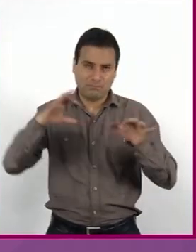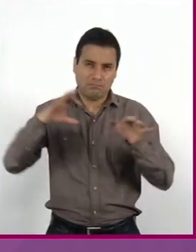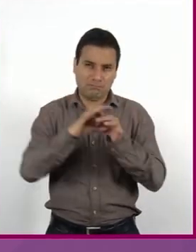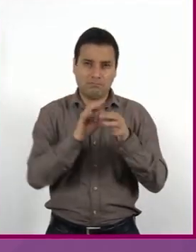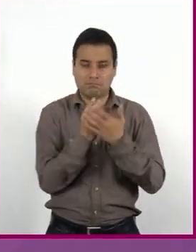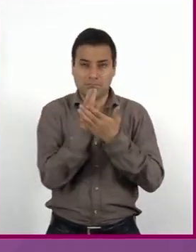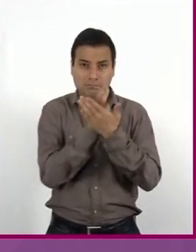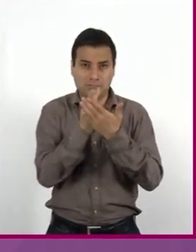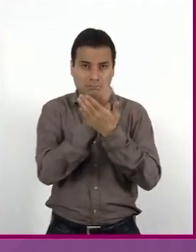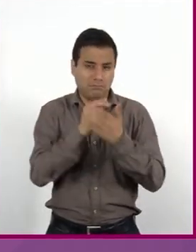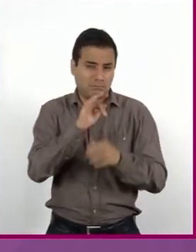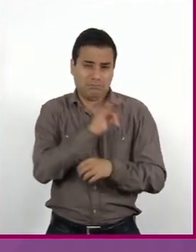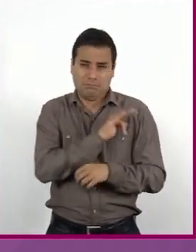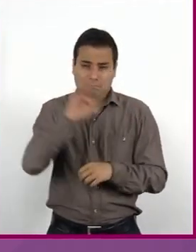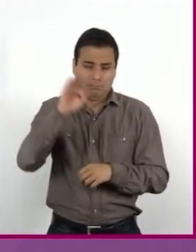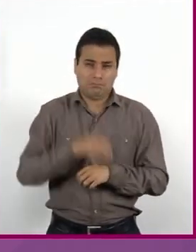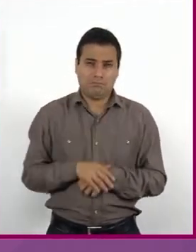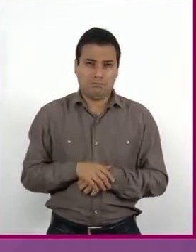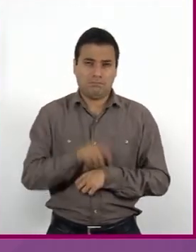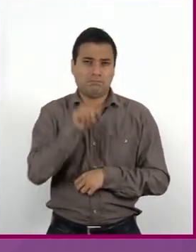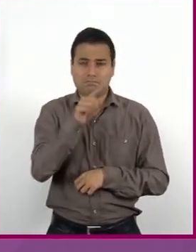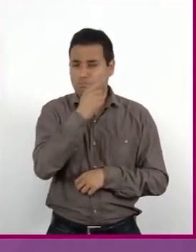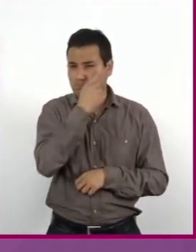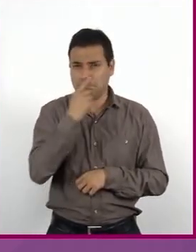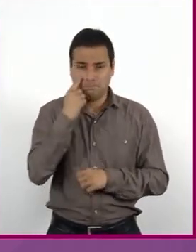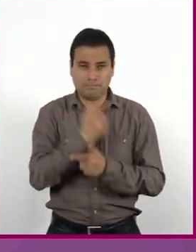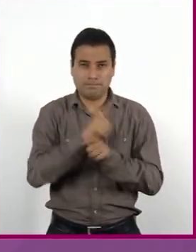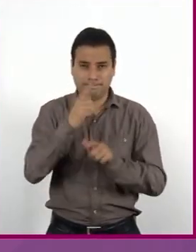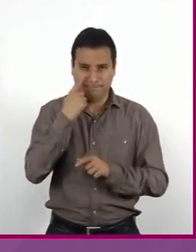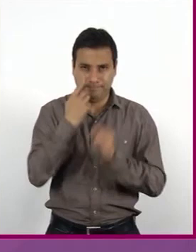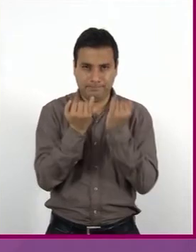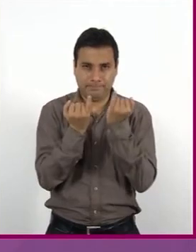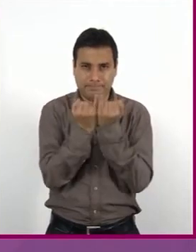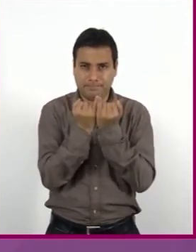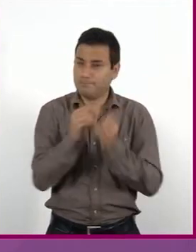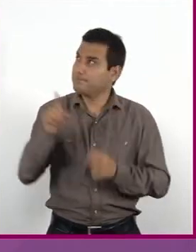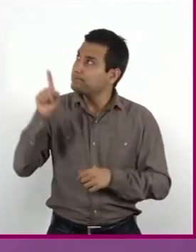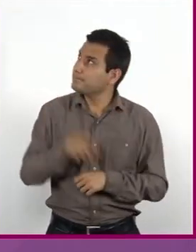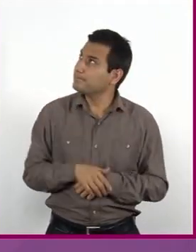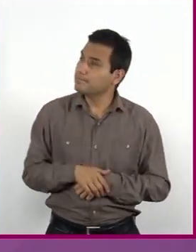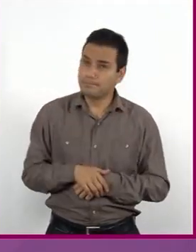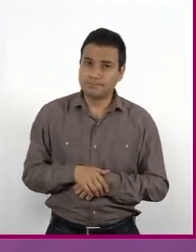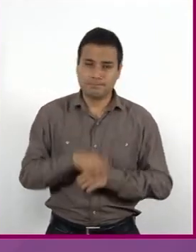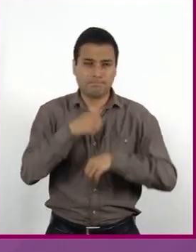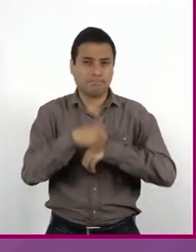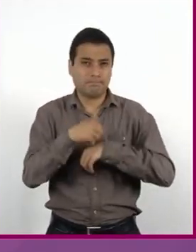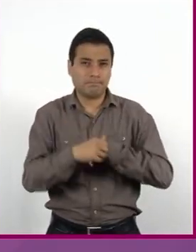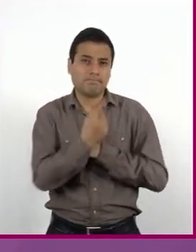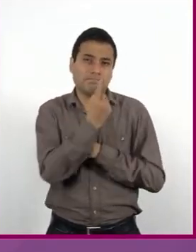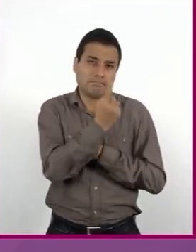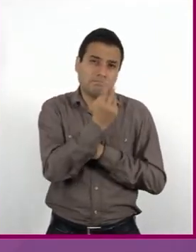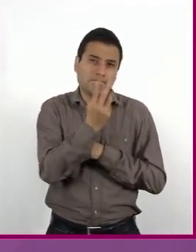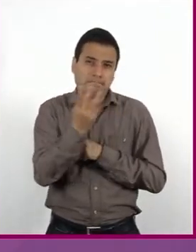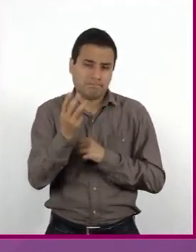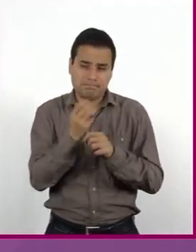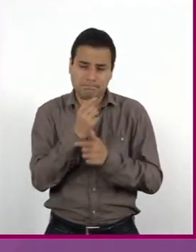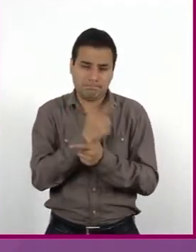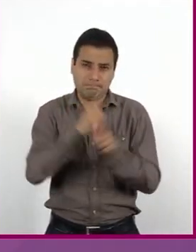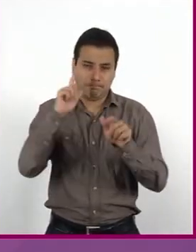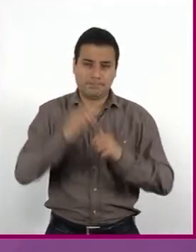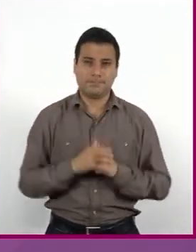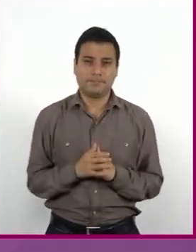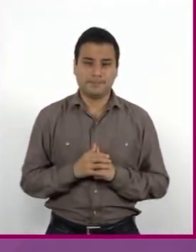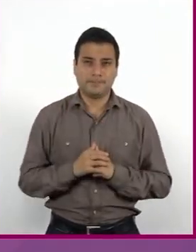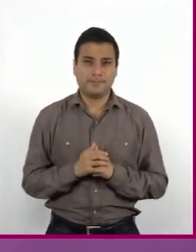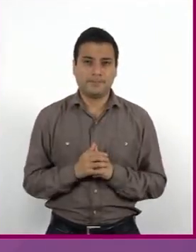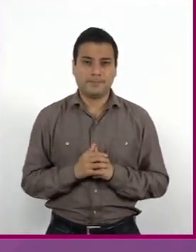caras laterales de la caja, como se muestra en la opción 2 o 3. Sin embargo,